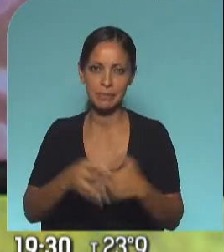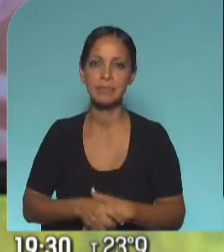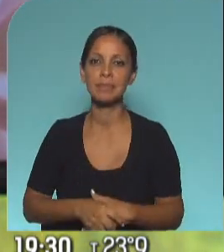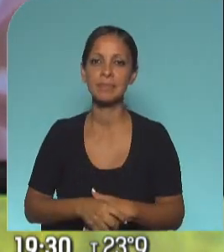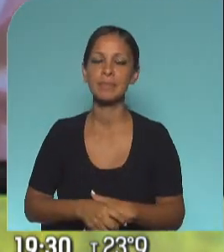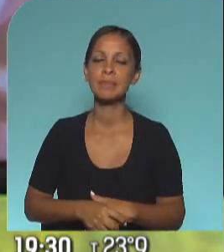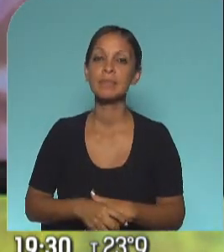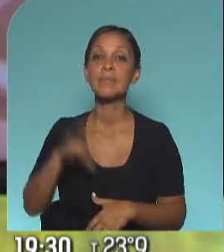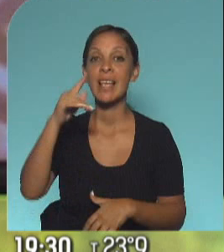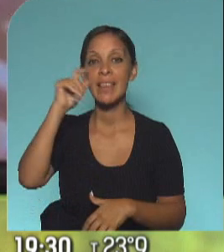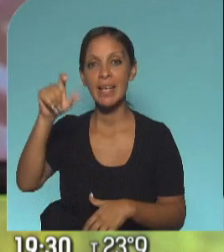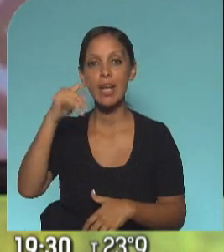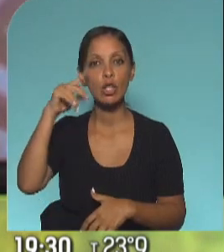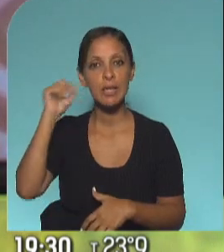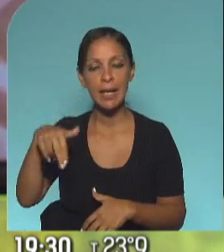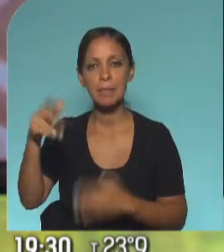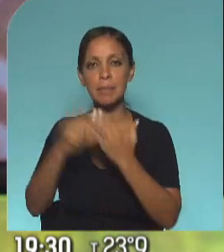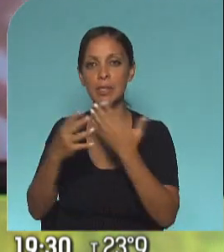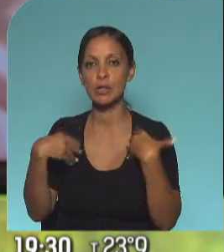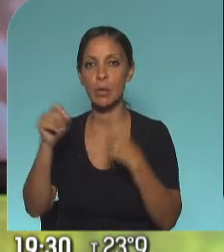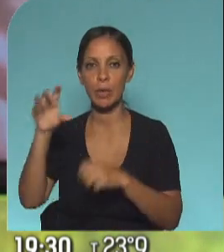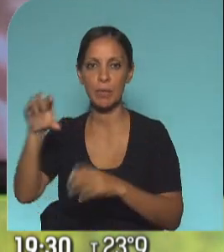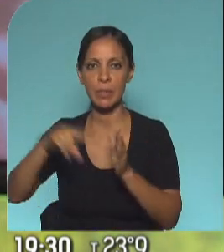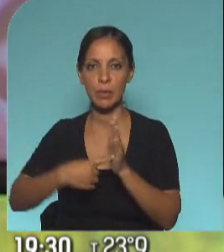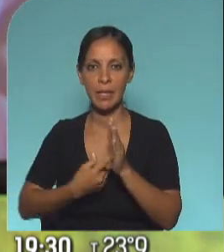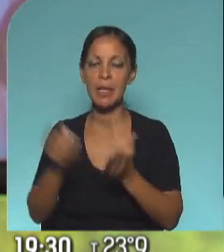noches. Lo tenemos claro. Daniel Goyán, ministro de Salud de la Provincia de Buenos Aires. Un ratito ampliamos porque felicitas. Tiene más en vivo.